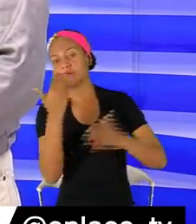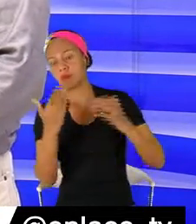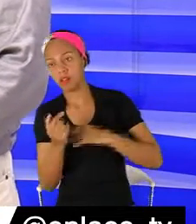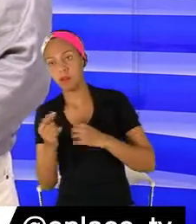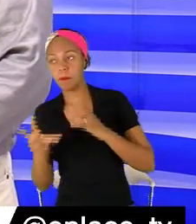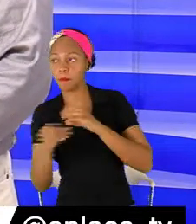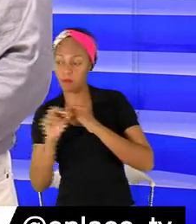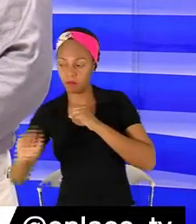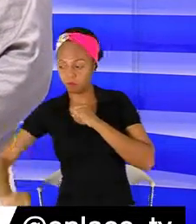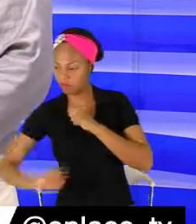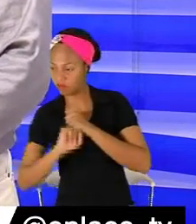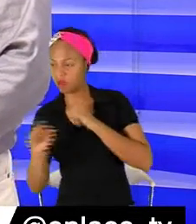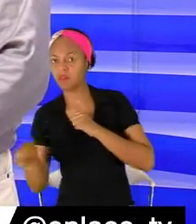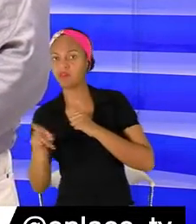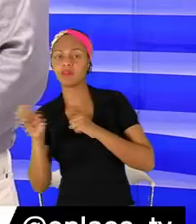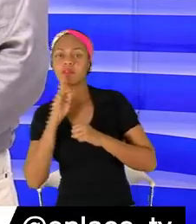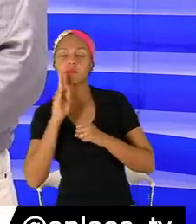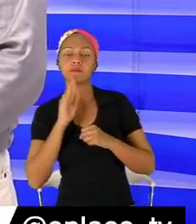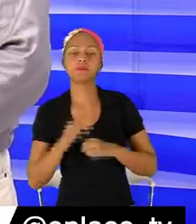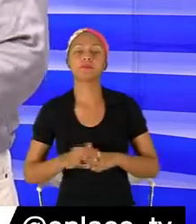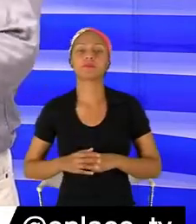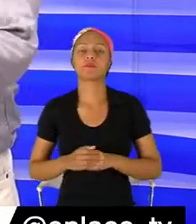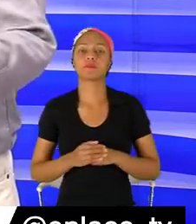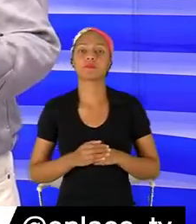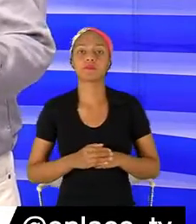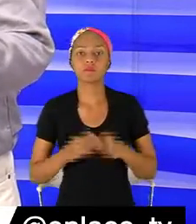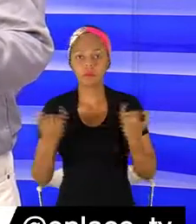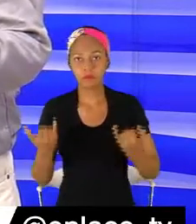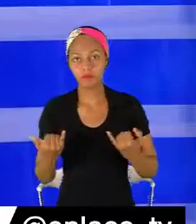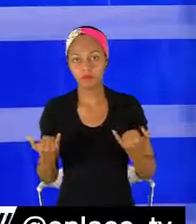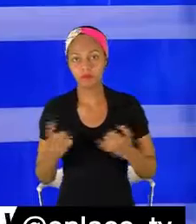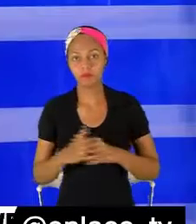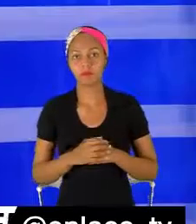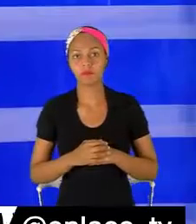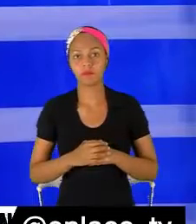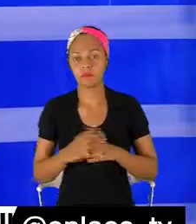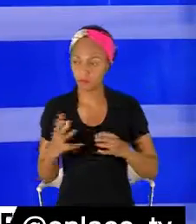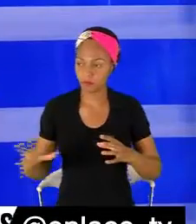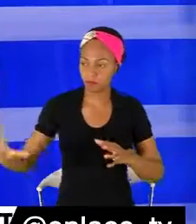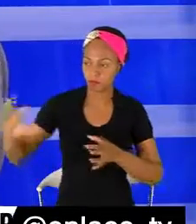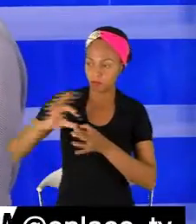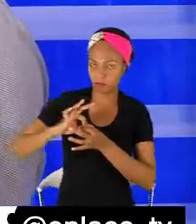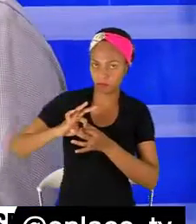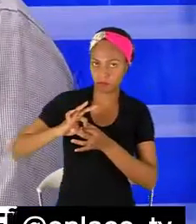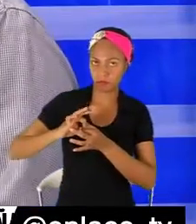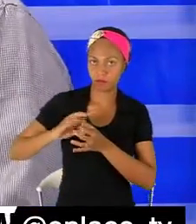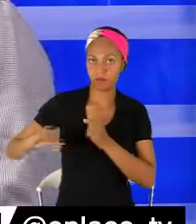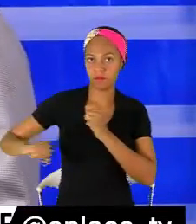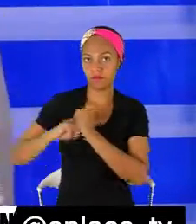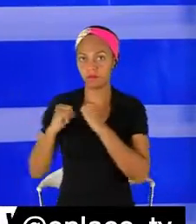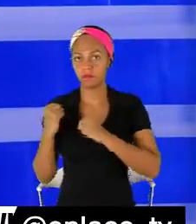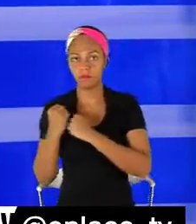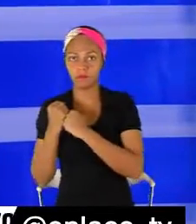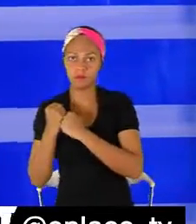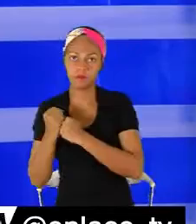actividad? Estamos ahí actuando mancomunadamente en asocio